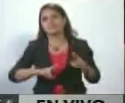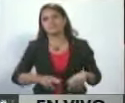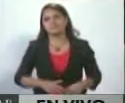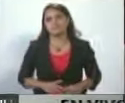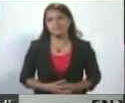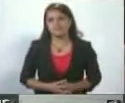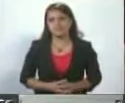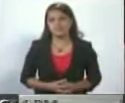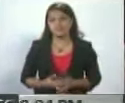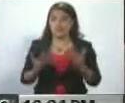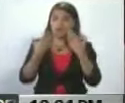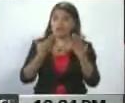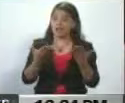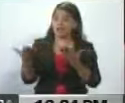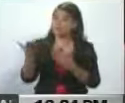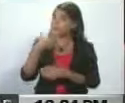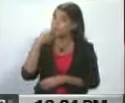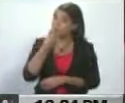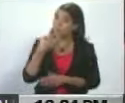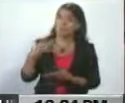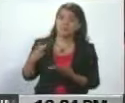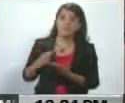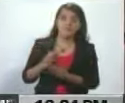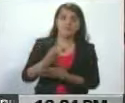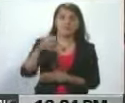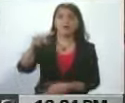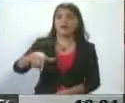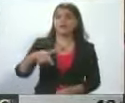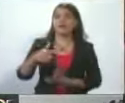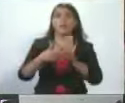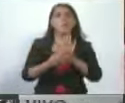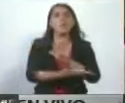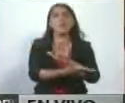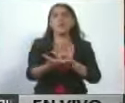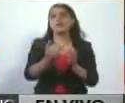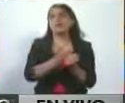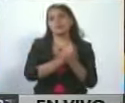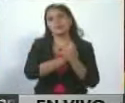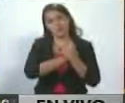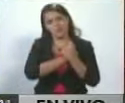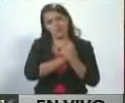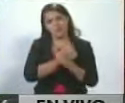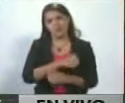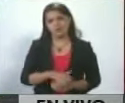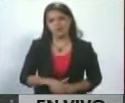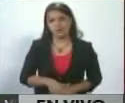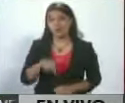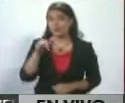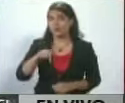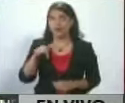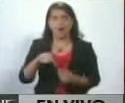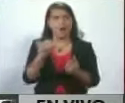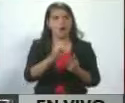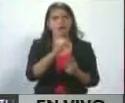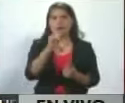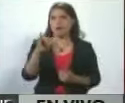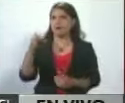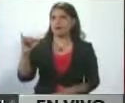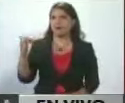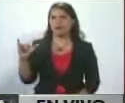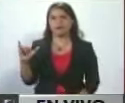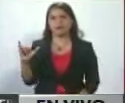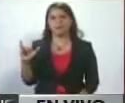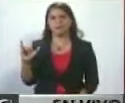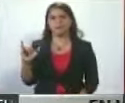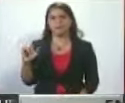Esta hermosa lealtad, esta hermosa muestra de amor que se está dando por todas partes,